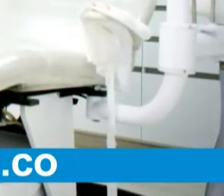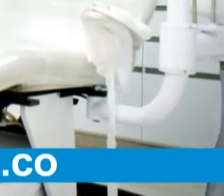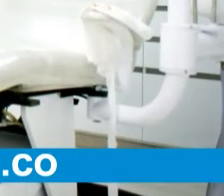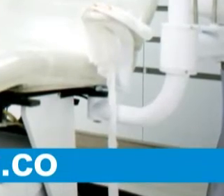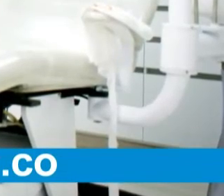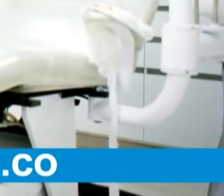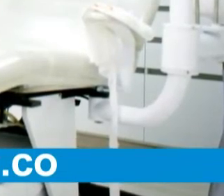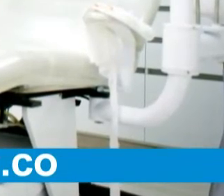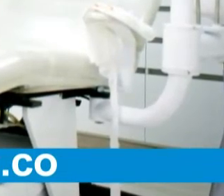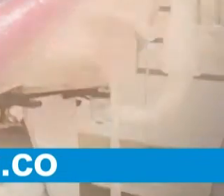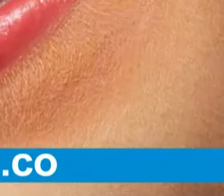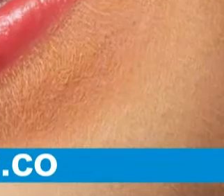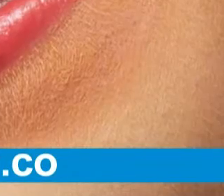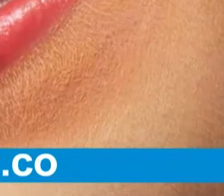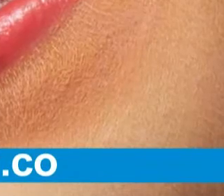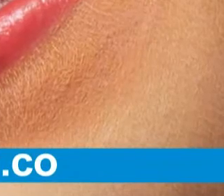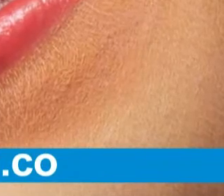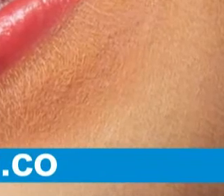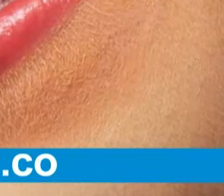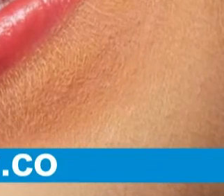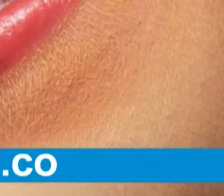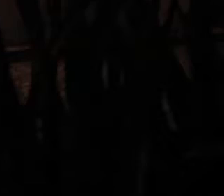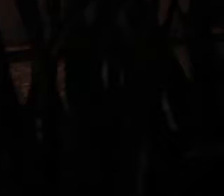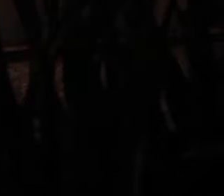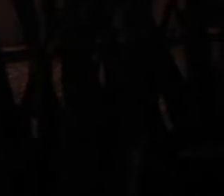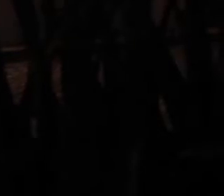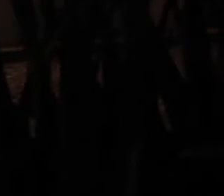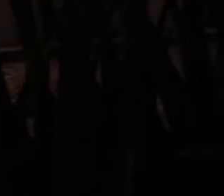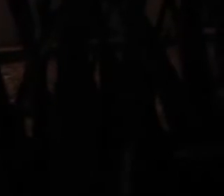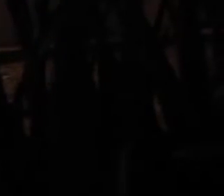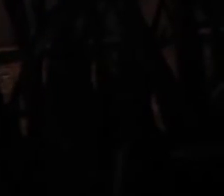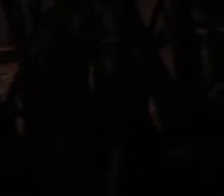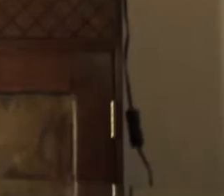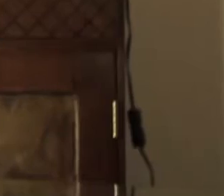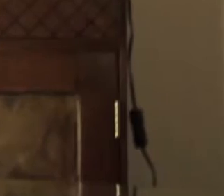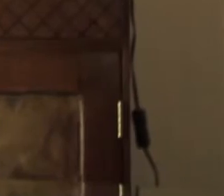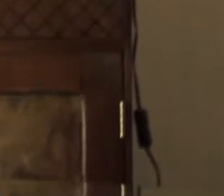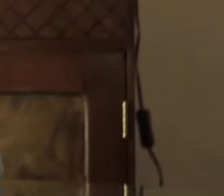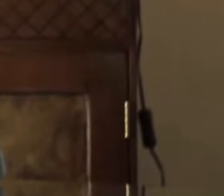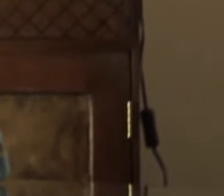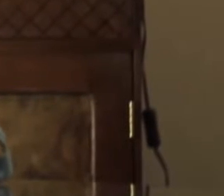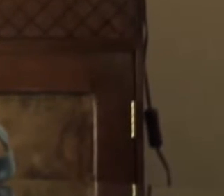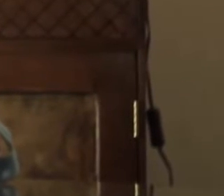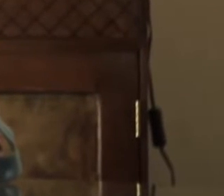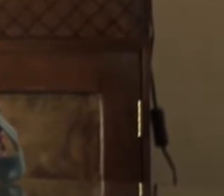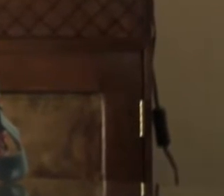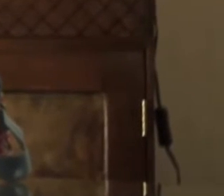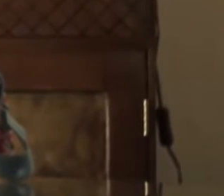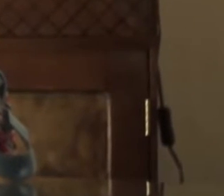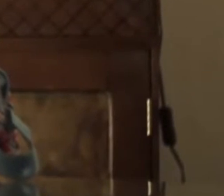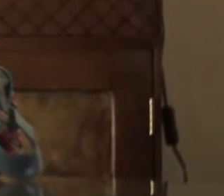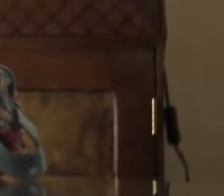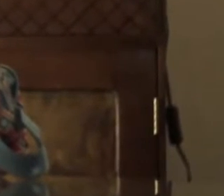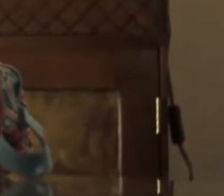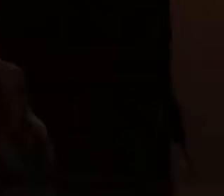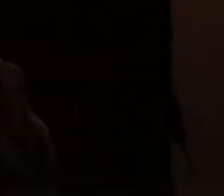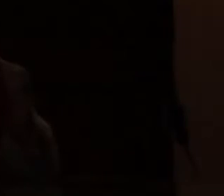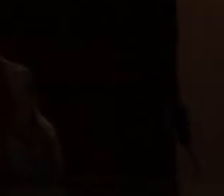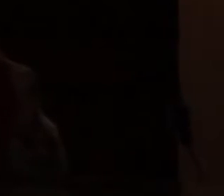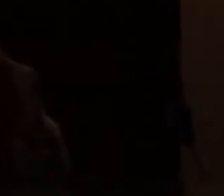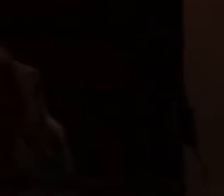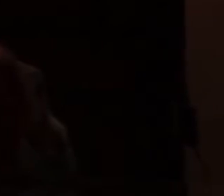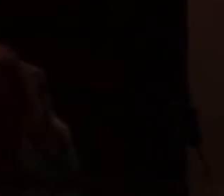mejor odontología a los mejores precios. Un día estaba en mi casa haciendo las tareas del colegio. Ya iba a terminarlas y de